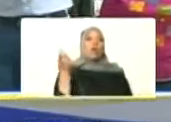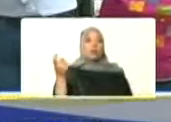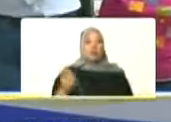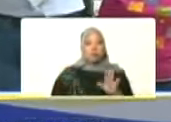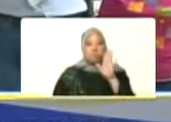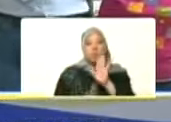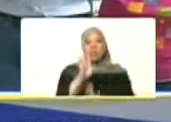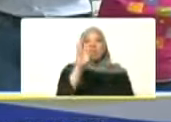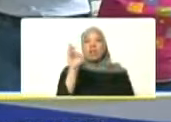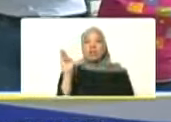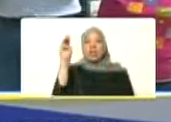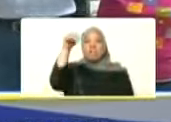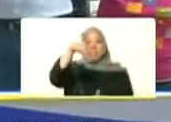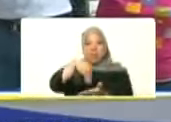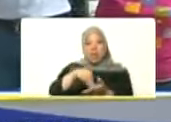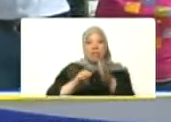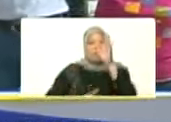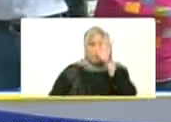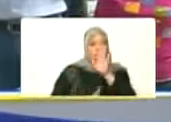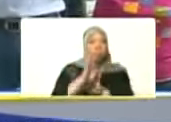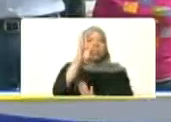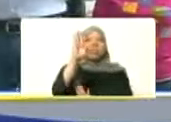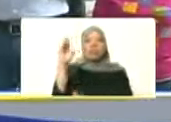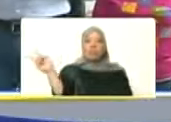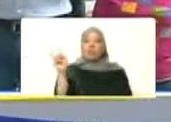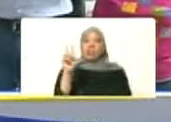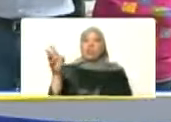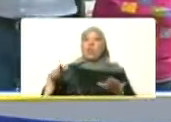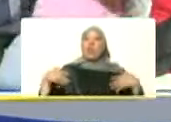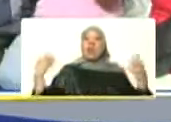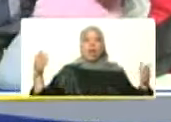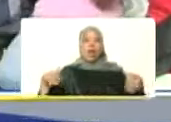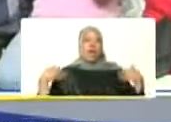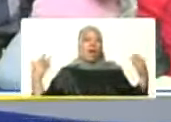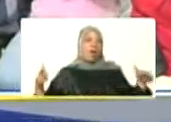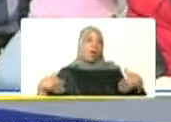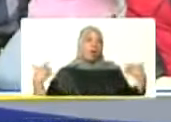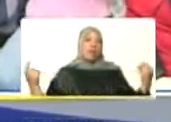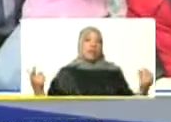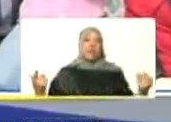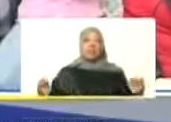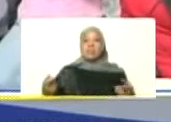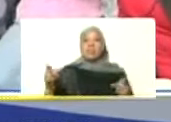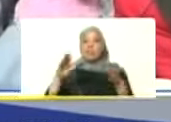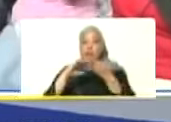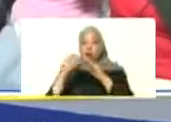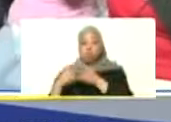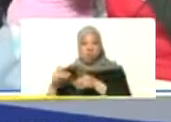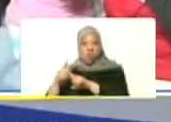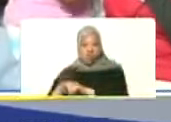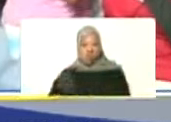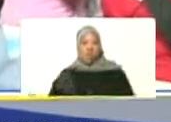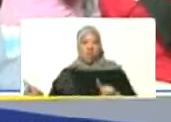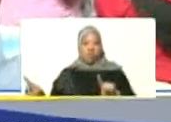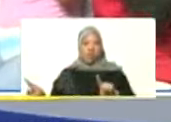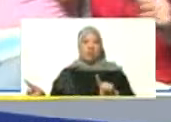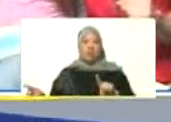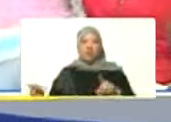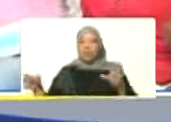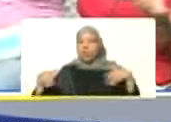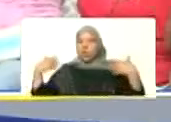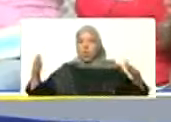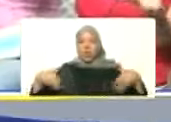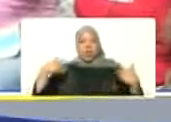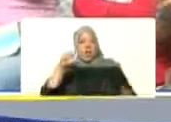levanta. De verdad que es una gran alegría. Desde que llegamos esta mañana cuando estuvimos en los valles del Tuy, veo una gran emoción,